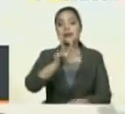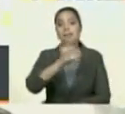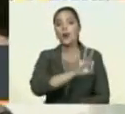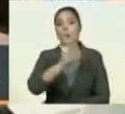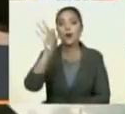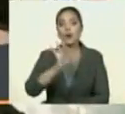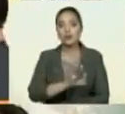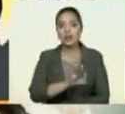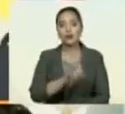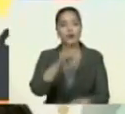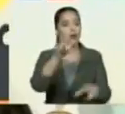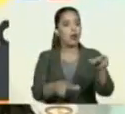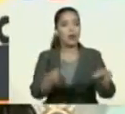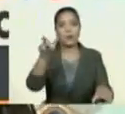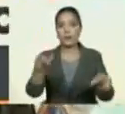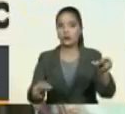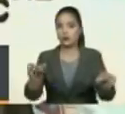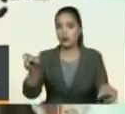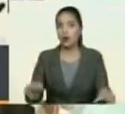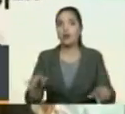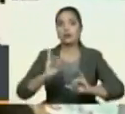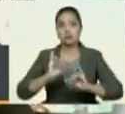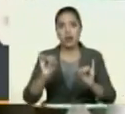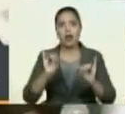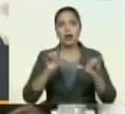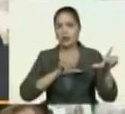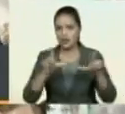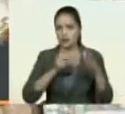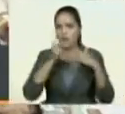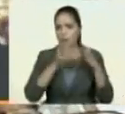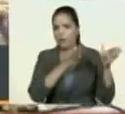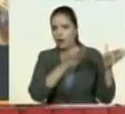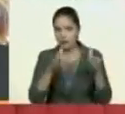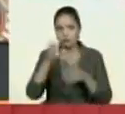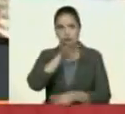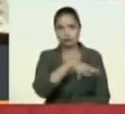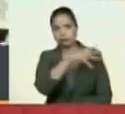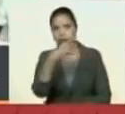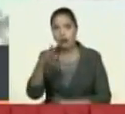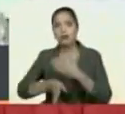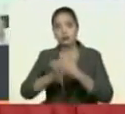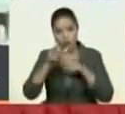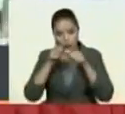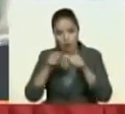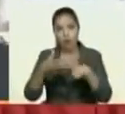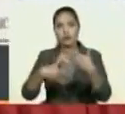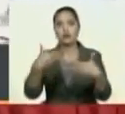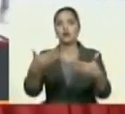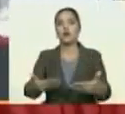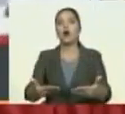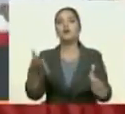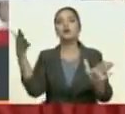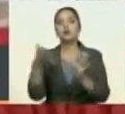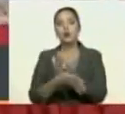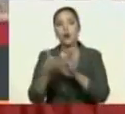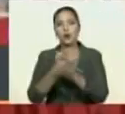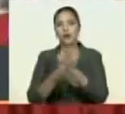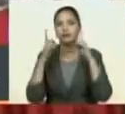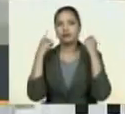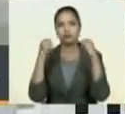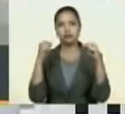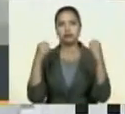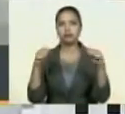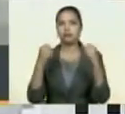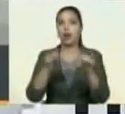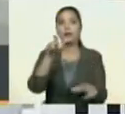las auditorías que teníamos programados y continuamos con lo que es la capacitación de